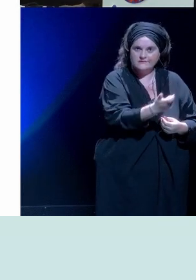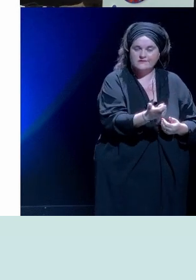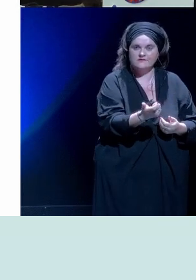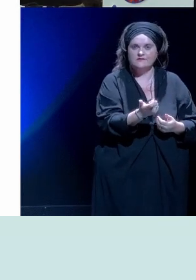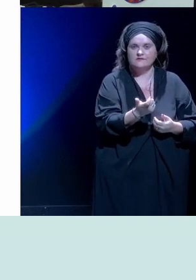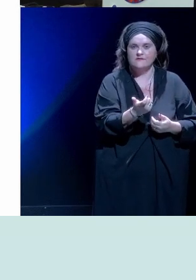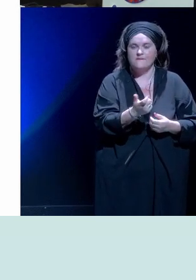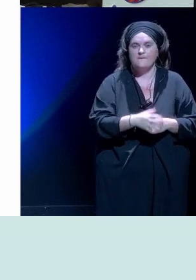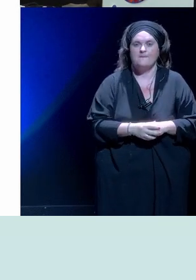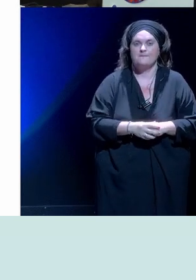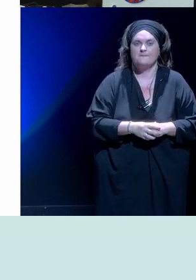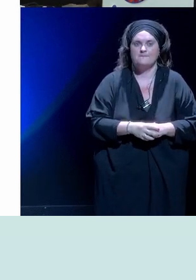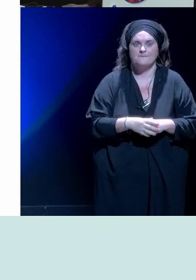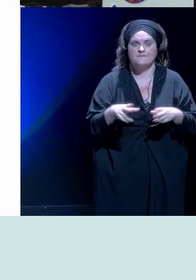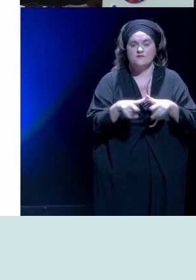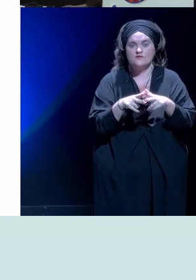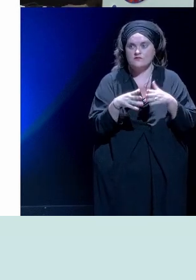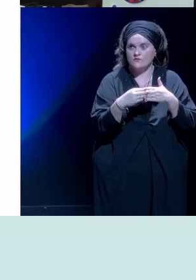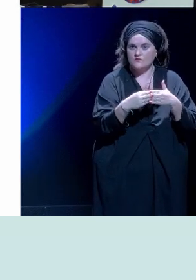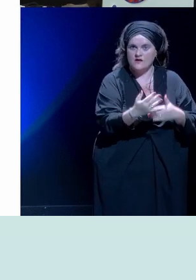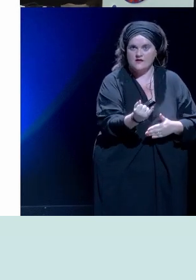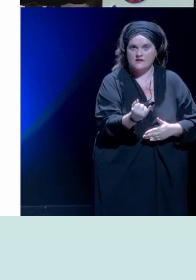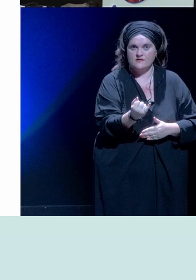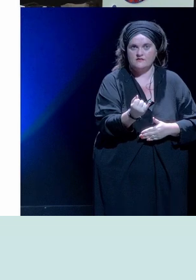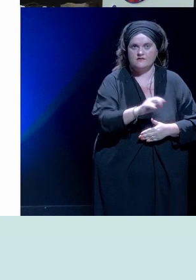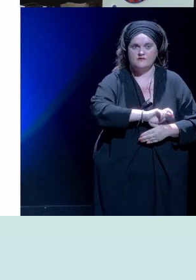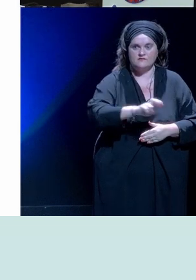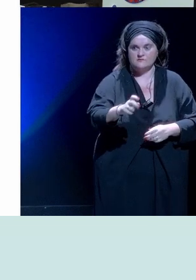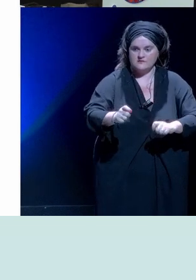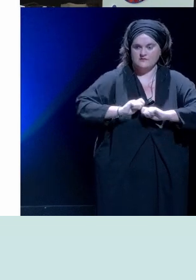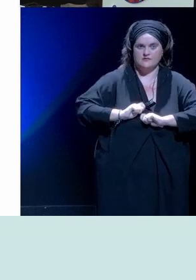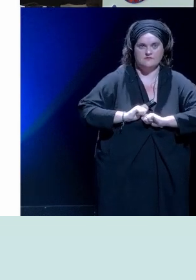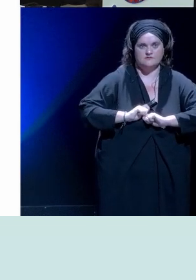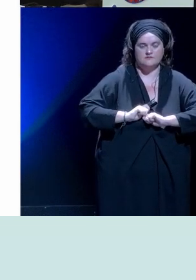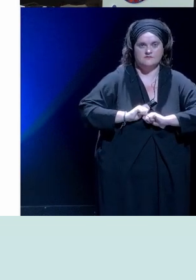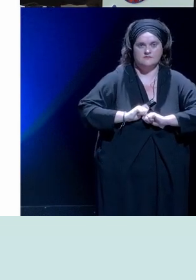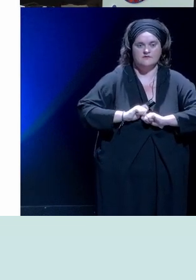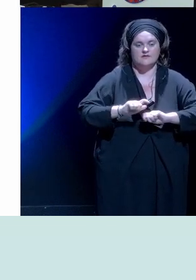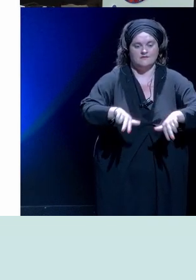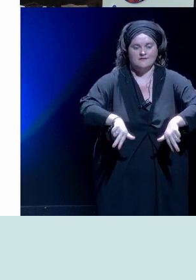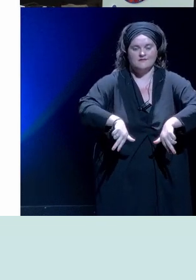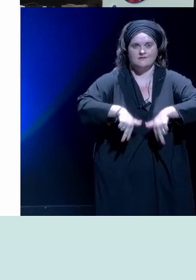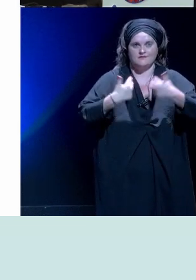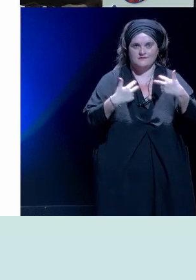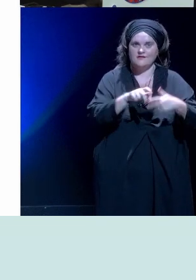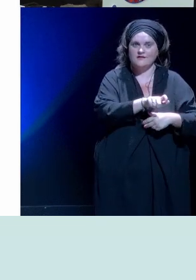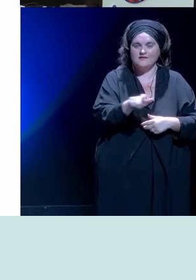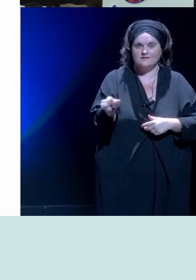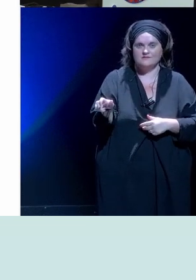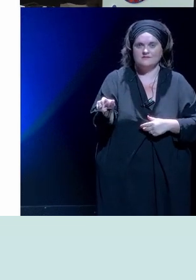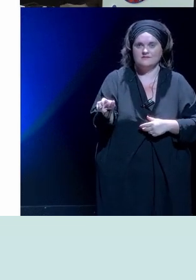una utilidad social reconocida por los otros. Entonces, esto permite a las